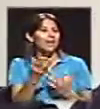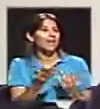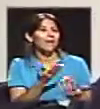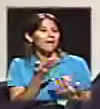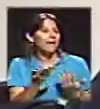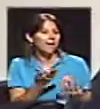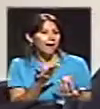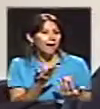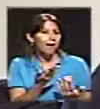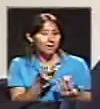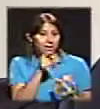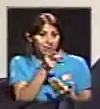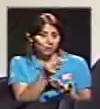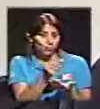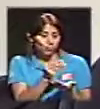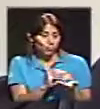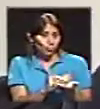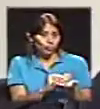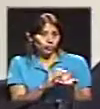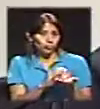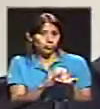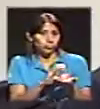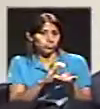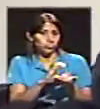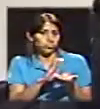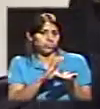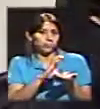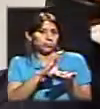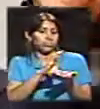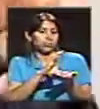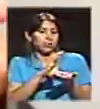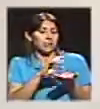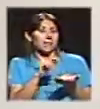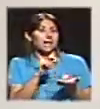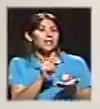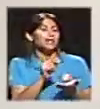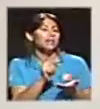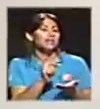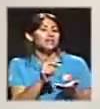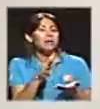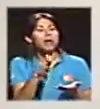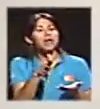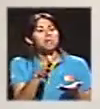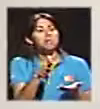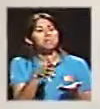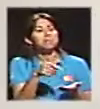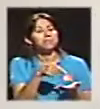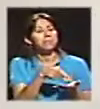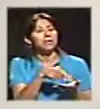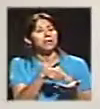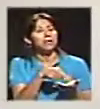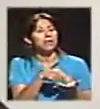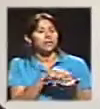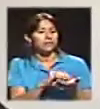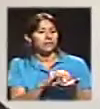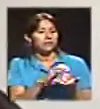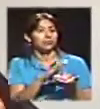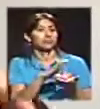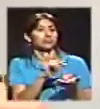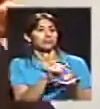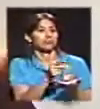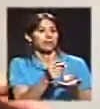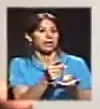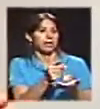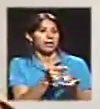de estos fondos. Claro. Y digamos alrededor de esos desde hace algún